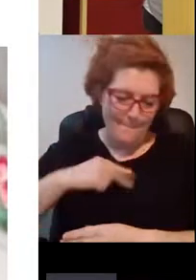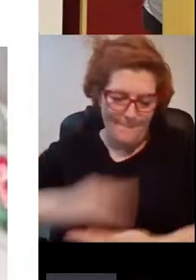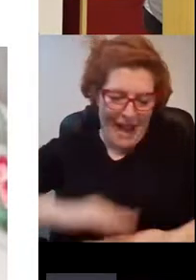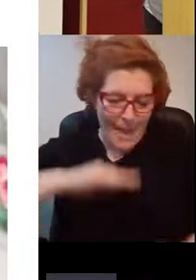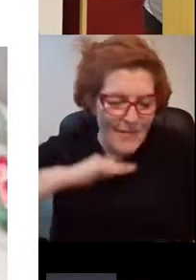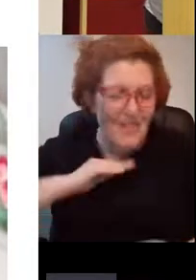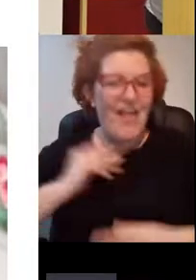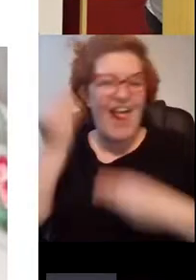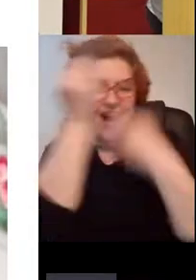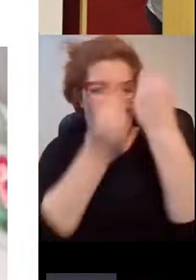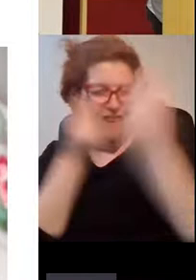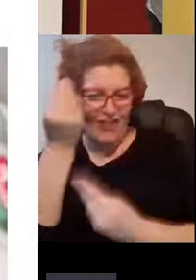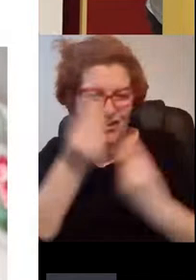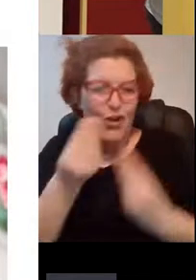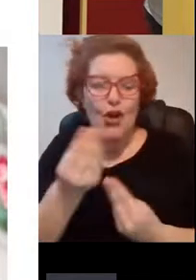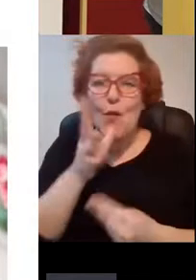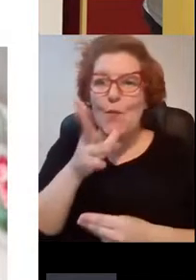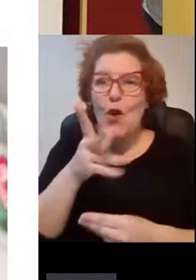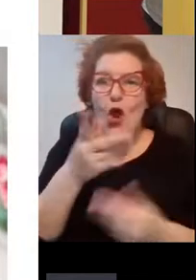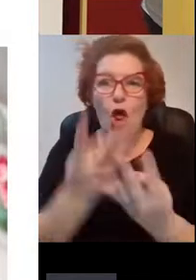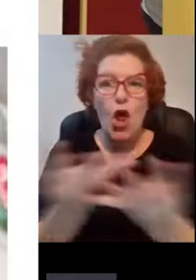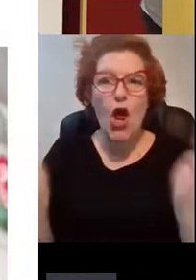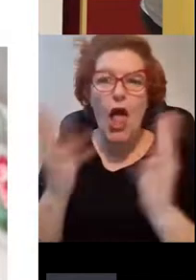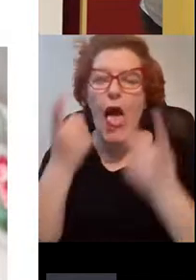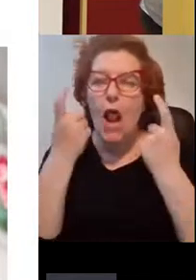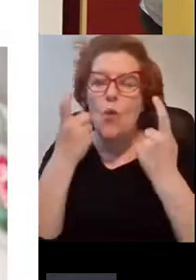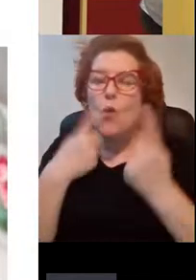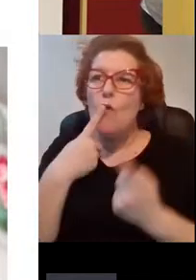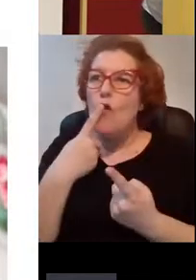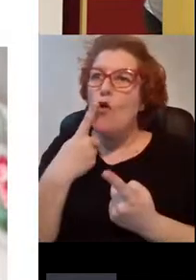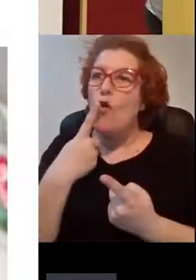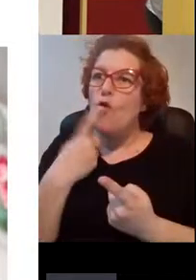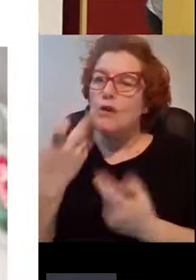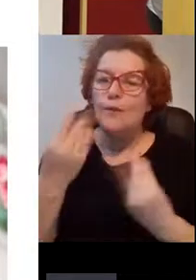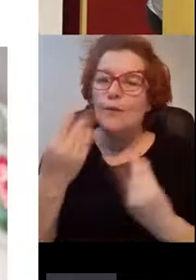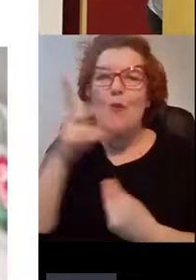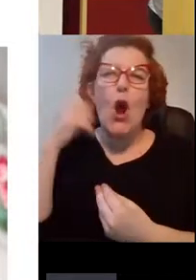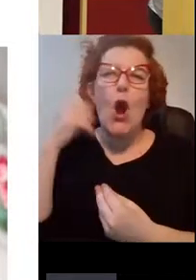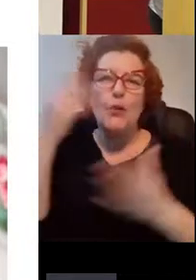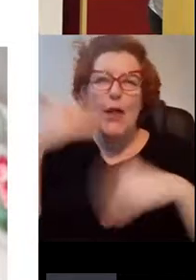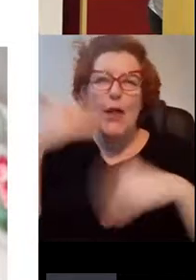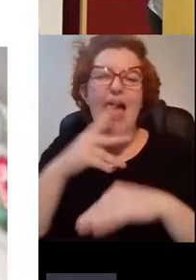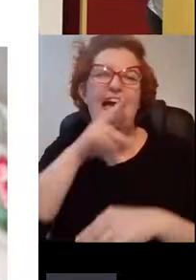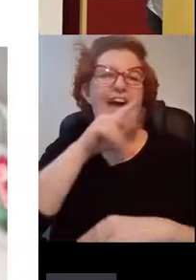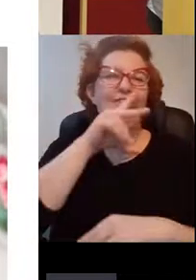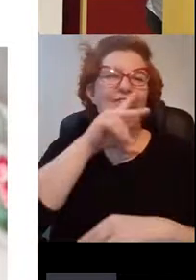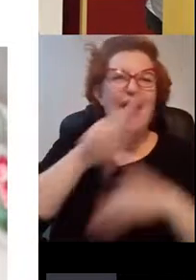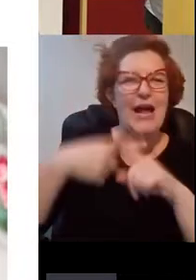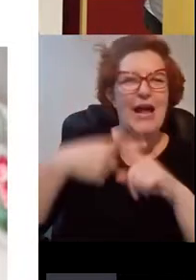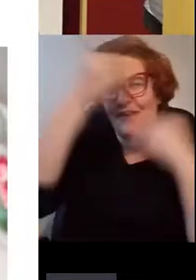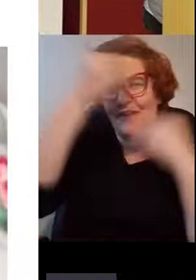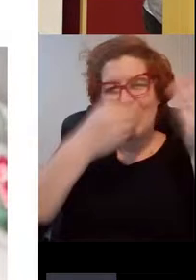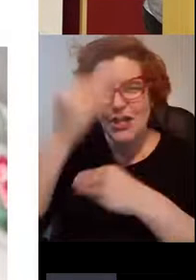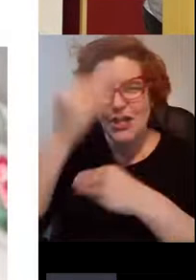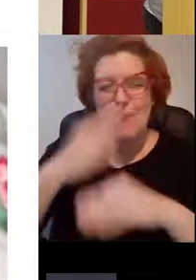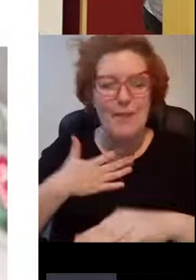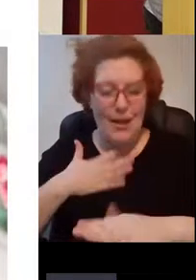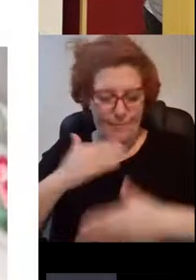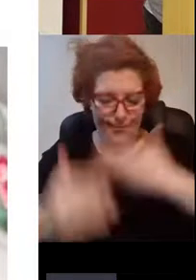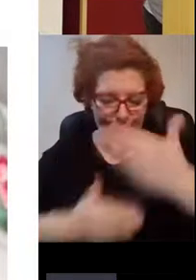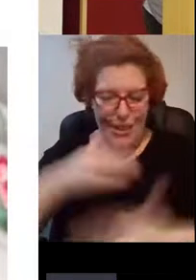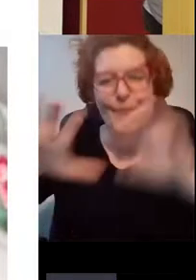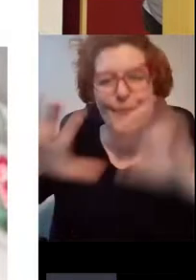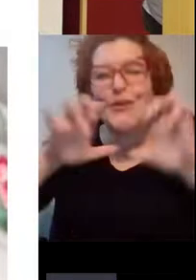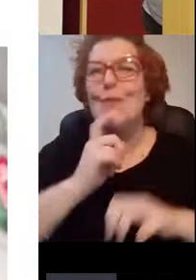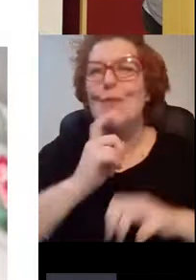reflexión, porque les cuesta mucho y no están acostumbrados a hablar y reflexionar sobre el propio proceso de aprendizaje, sobre